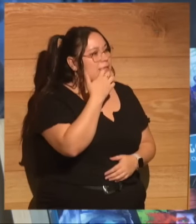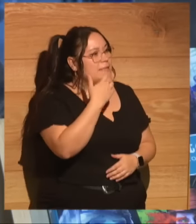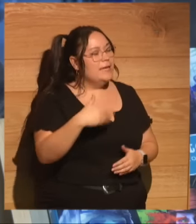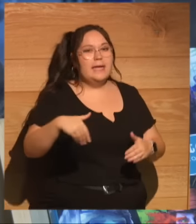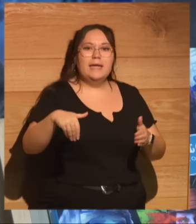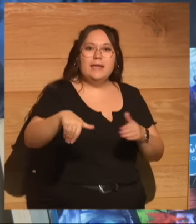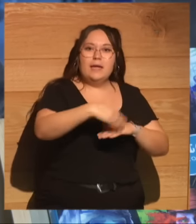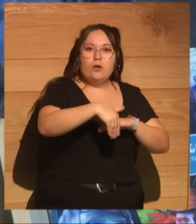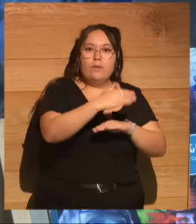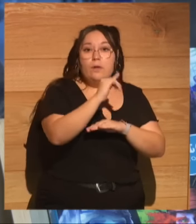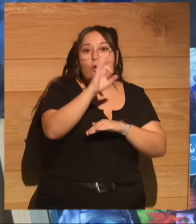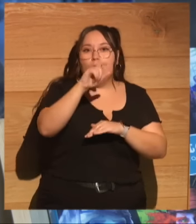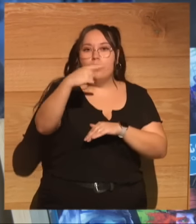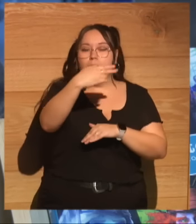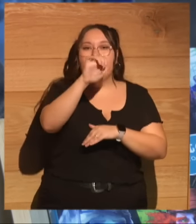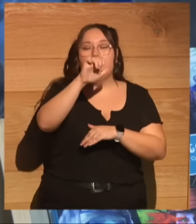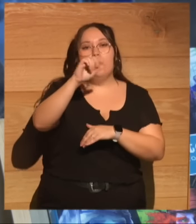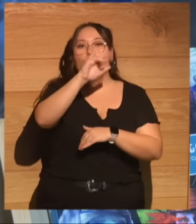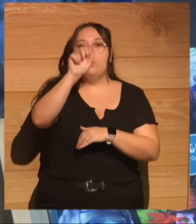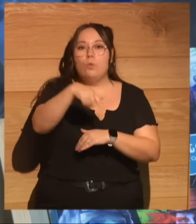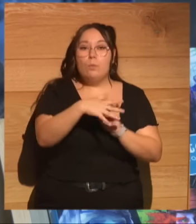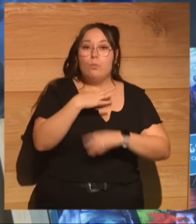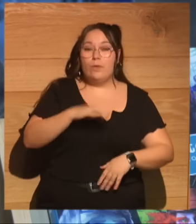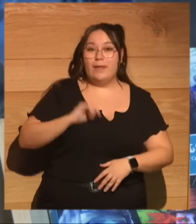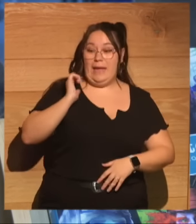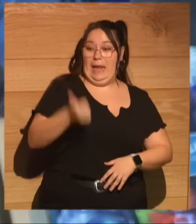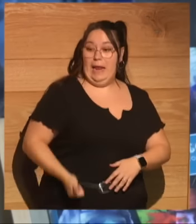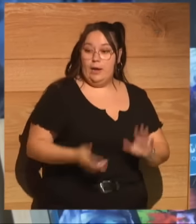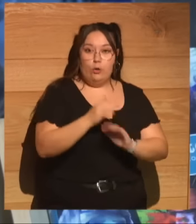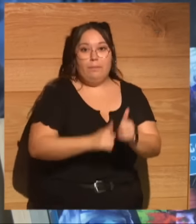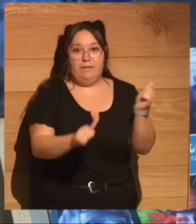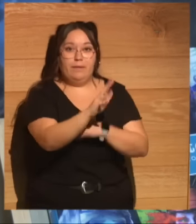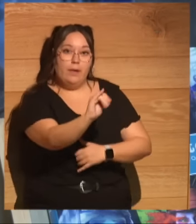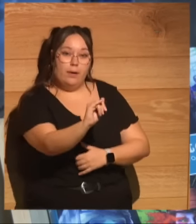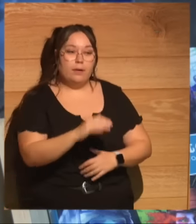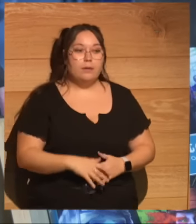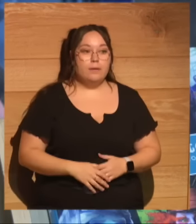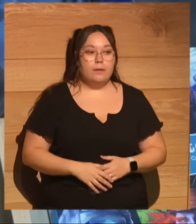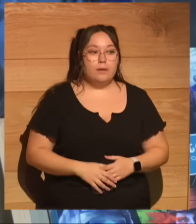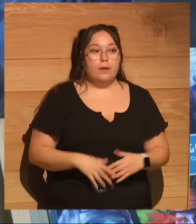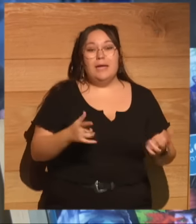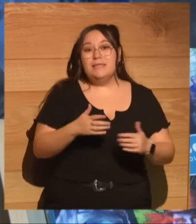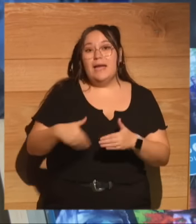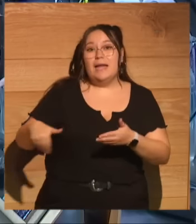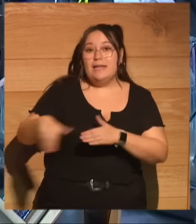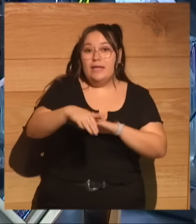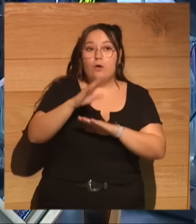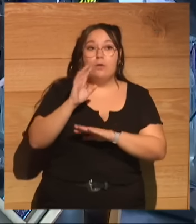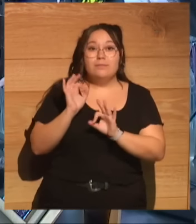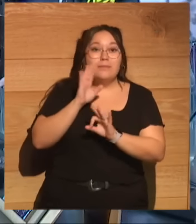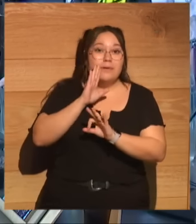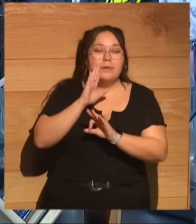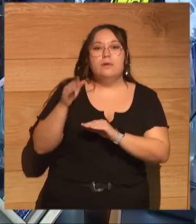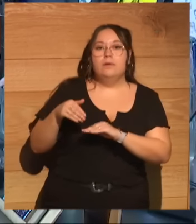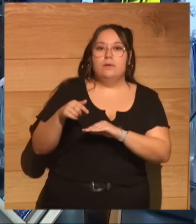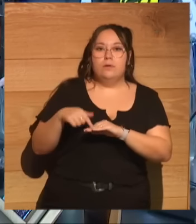de Jorge Juan? A lo mejor tiene preferencia el rico. A lo mejor tiene. Claro, porque el callejón de Jorge Juan, que se llama Puigcerdá, que